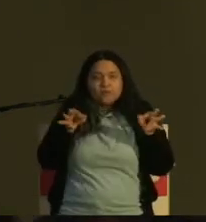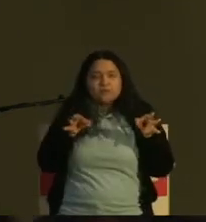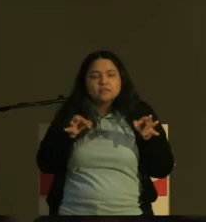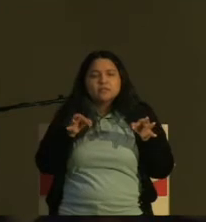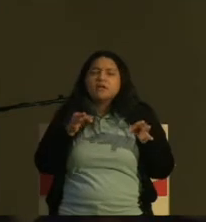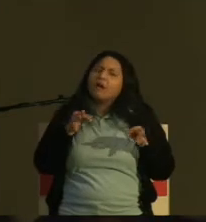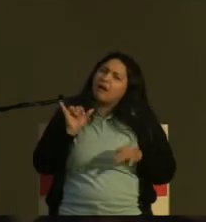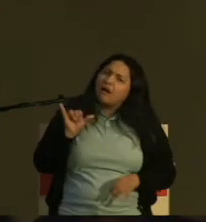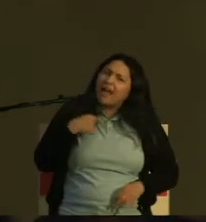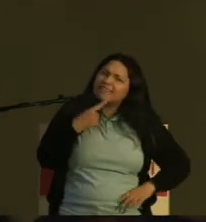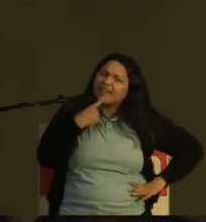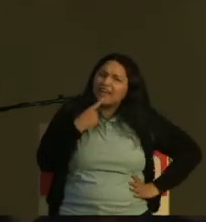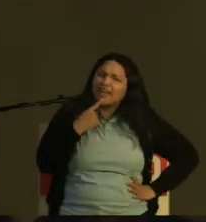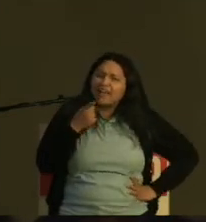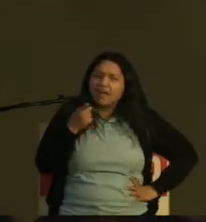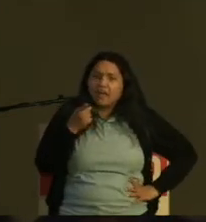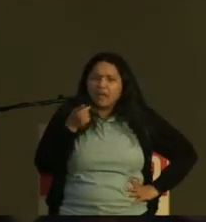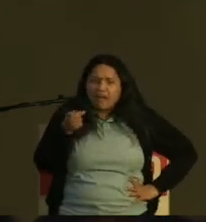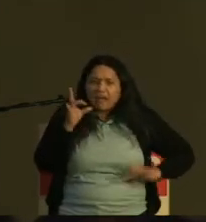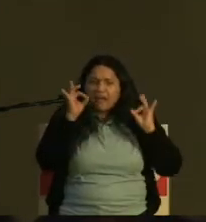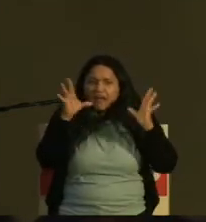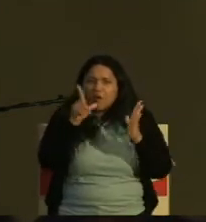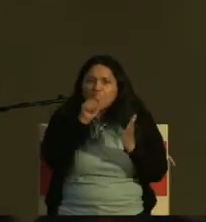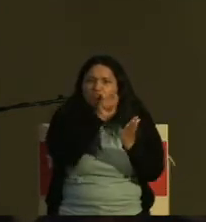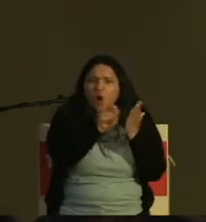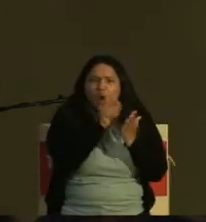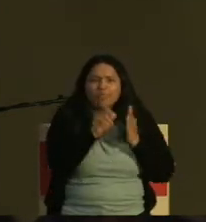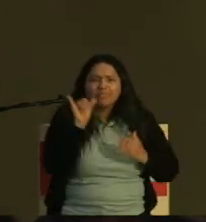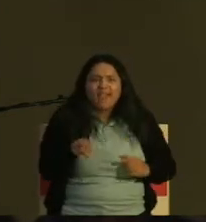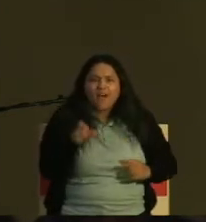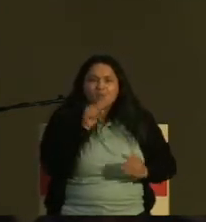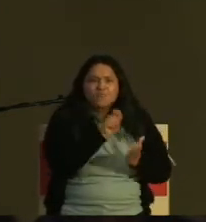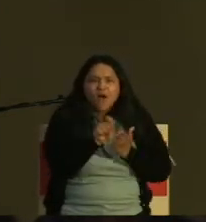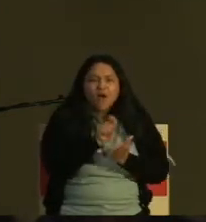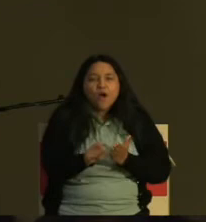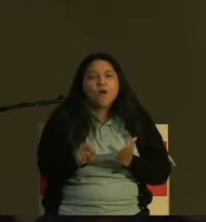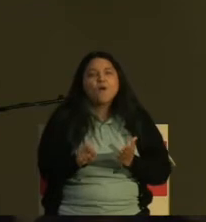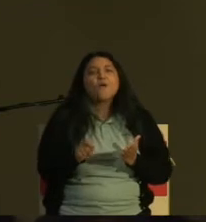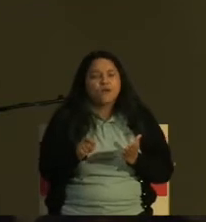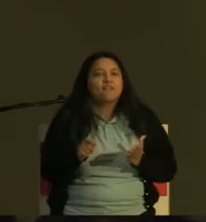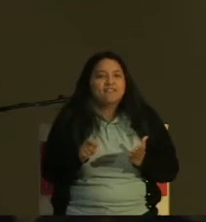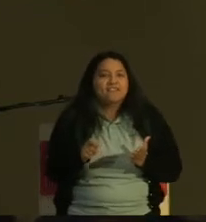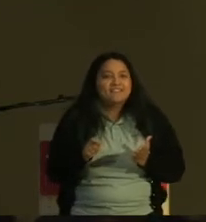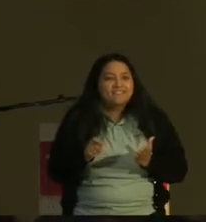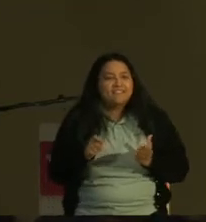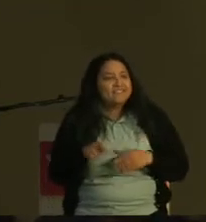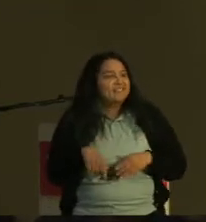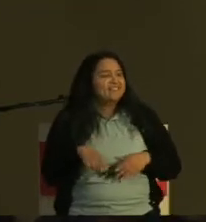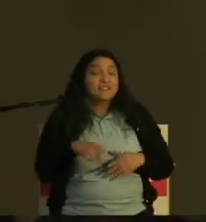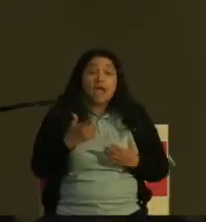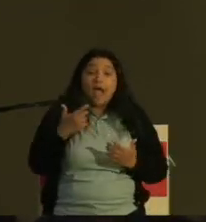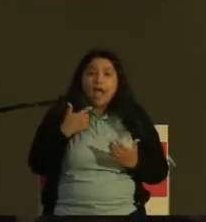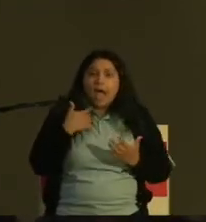tipo de horror ha escrito esto, ¿no? ¿Qué mente tan enferma ha escrito esto? Lo quiero encontrar, sí. Lo